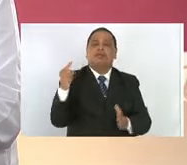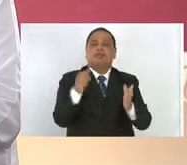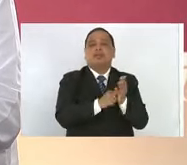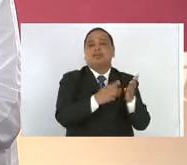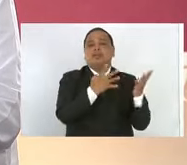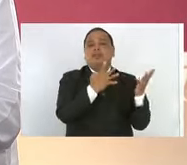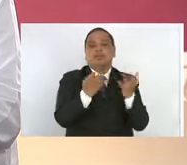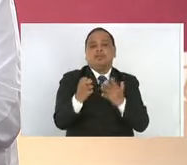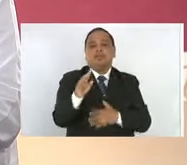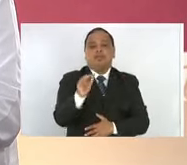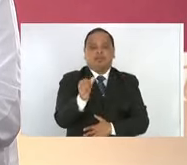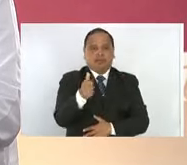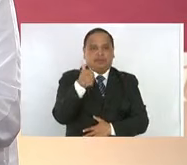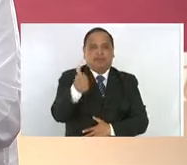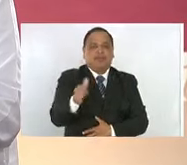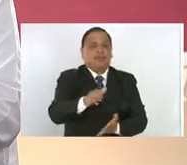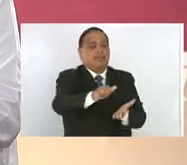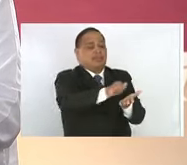York,